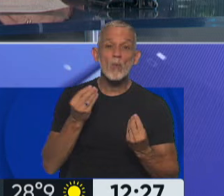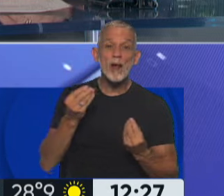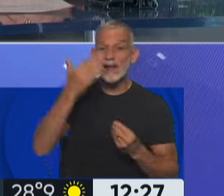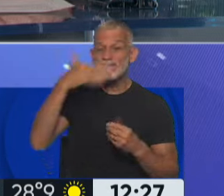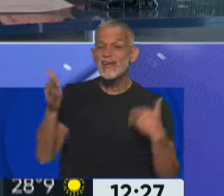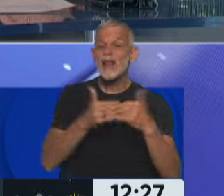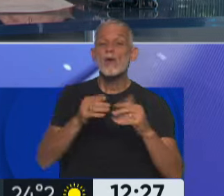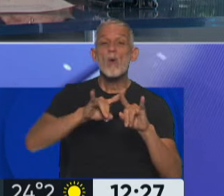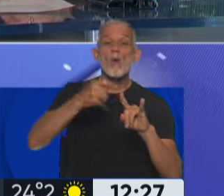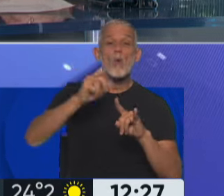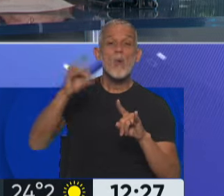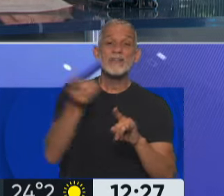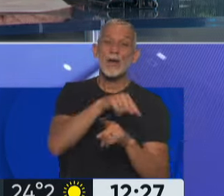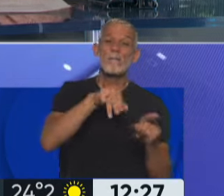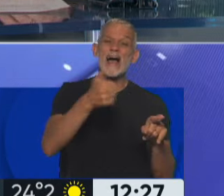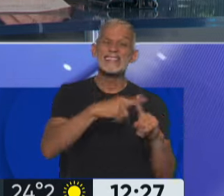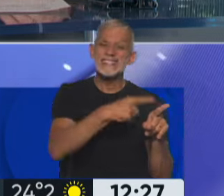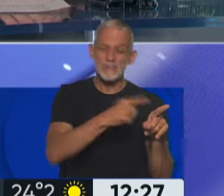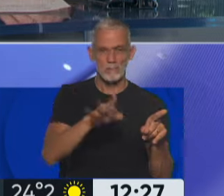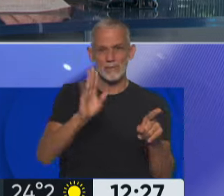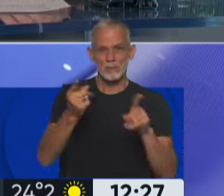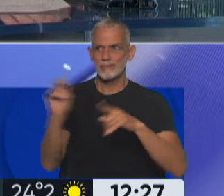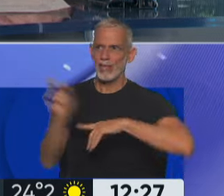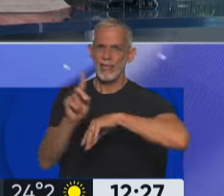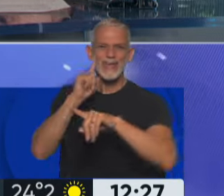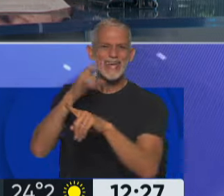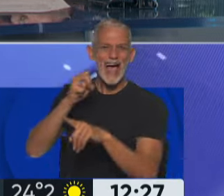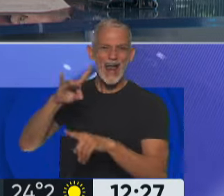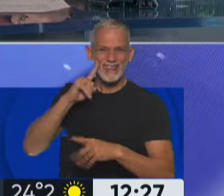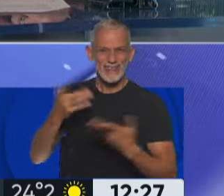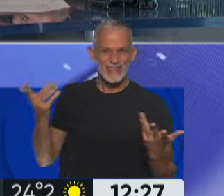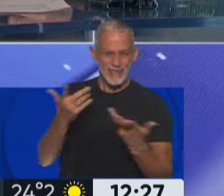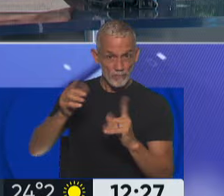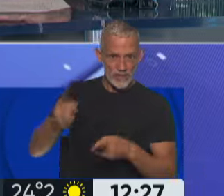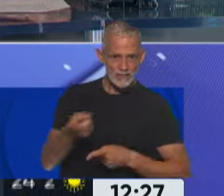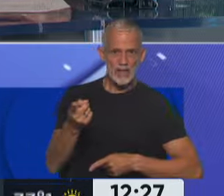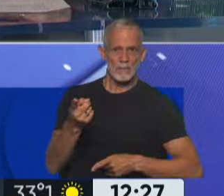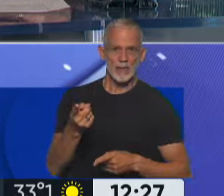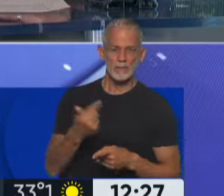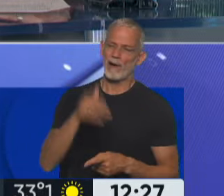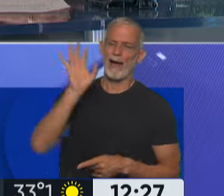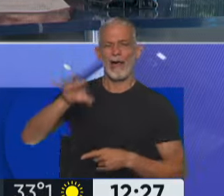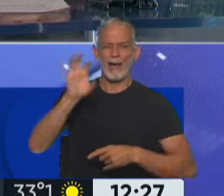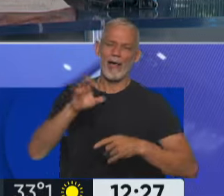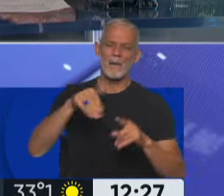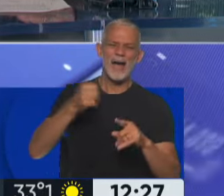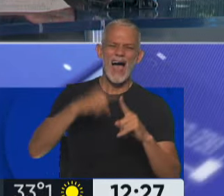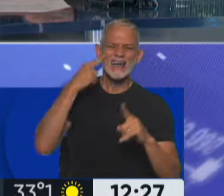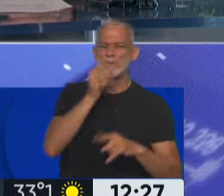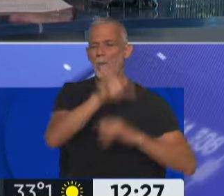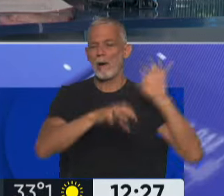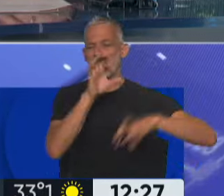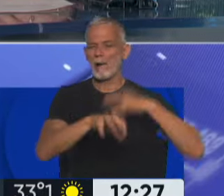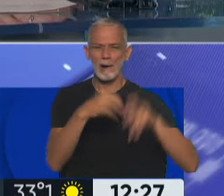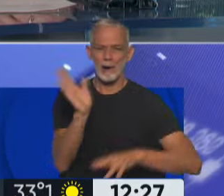de wanara con Maxi López y la llegada de Mauro icardi donde también se burlaron de Maxi López donde se hizo